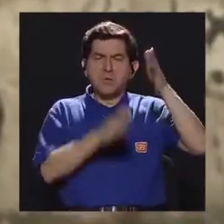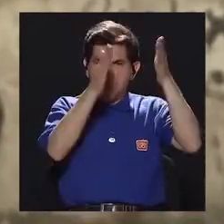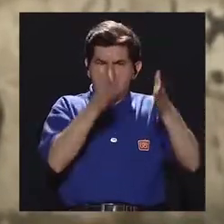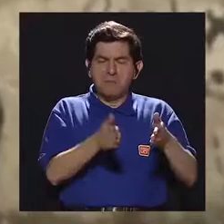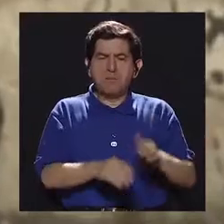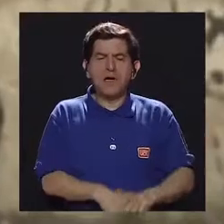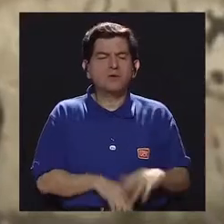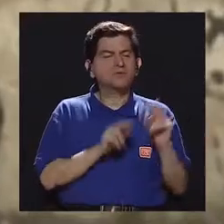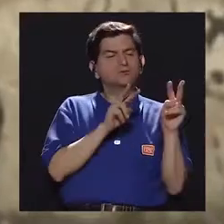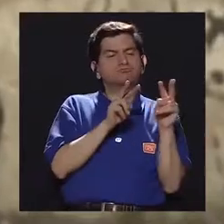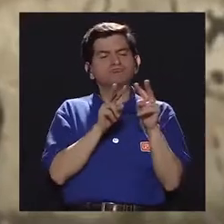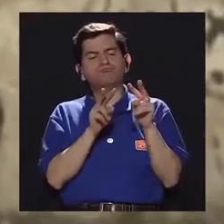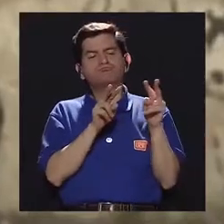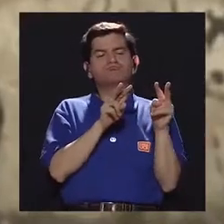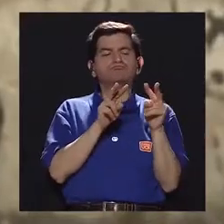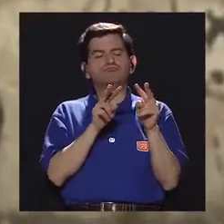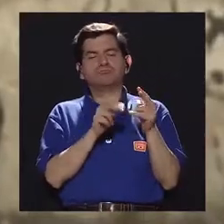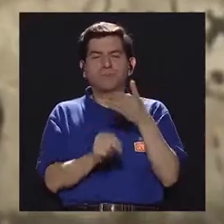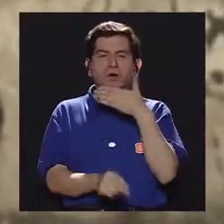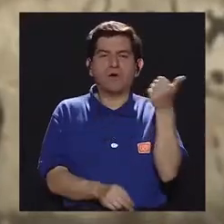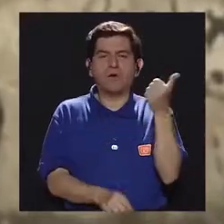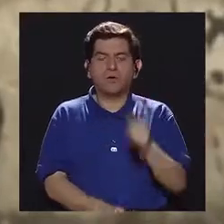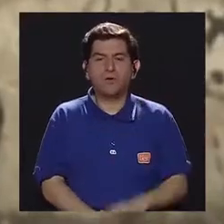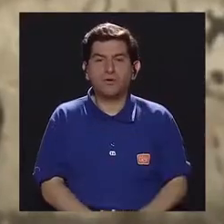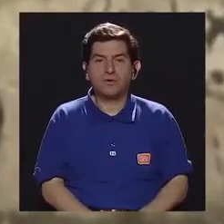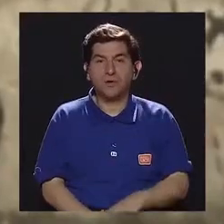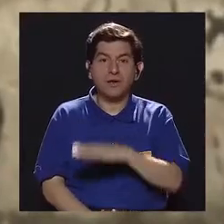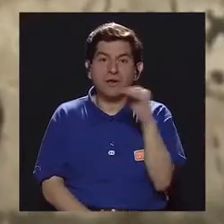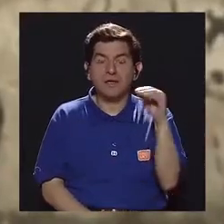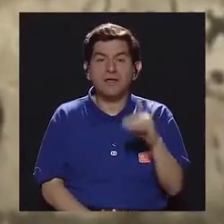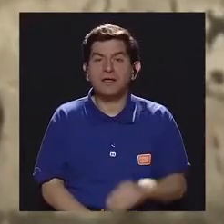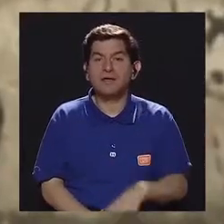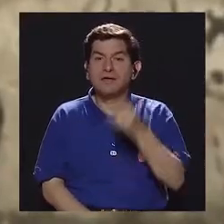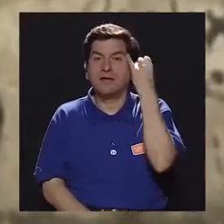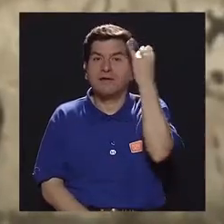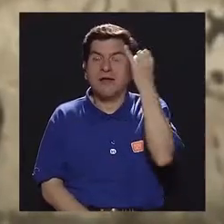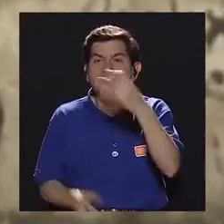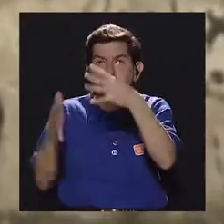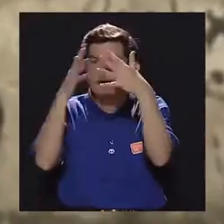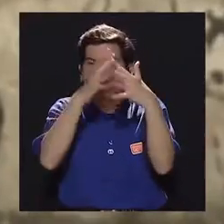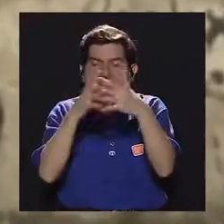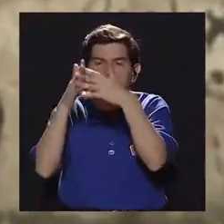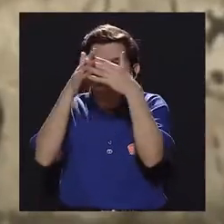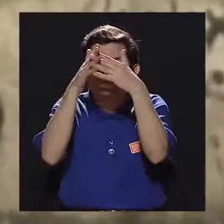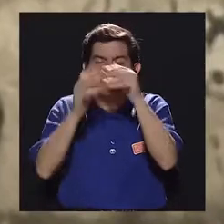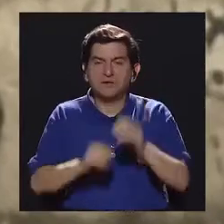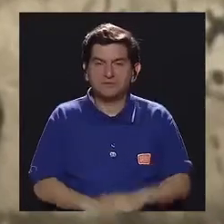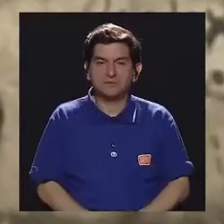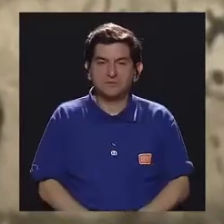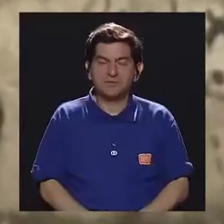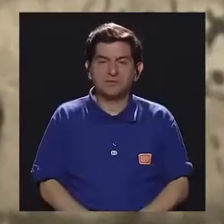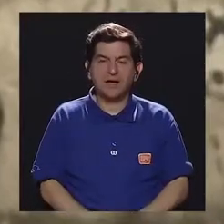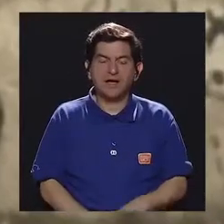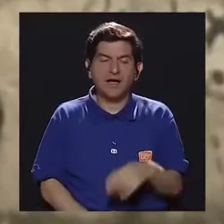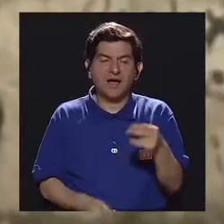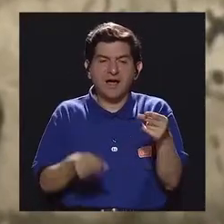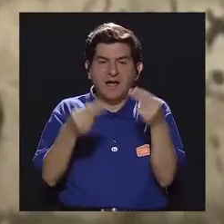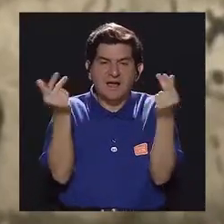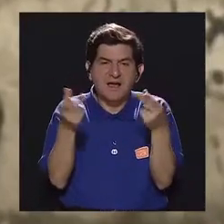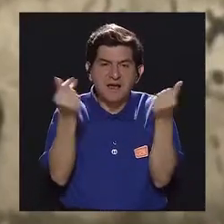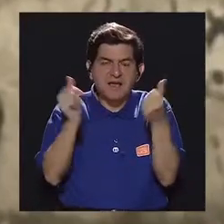dados a tenerlos en observación, y la escuela, digamos, norteamericana es más dada a que el